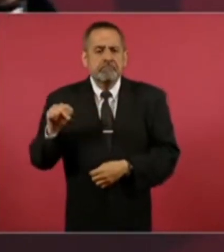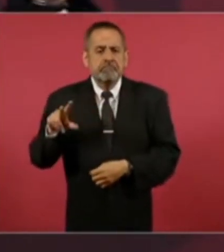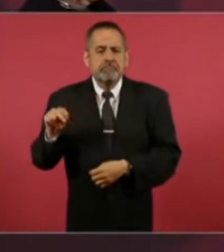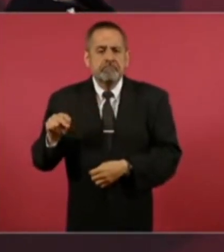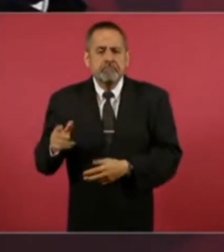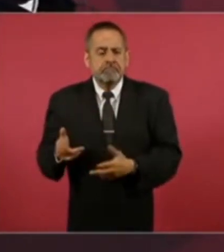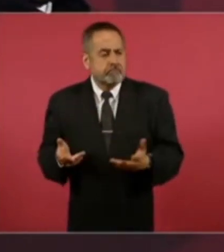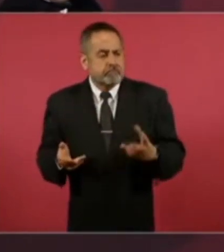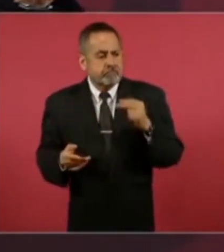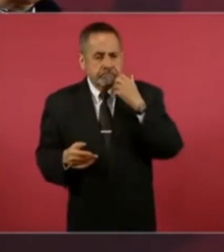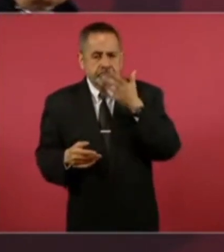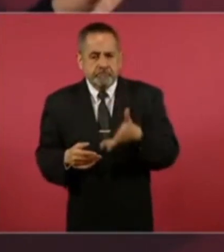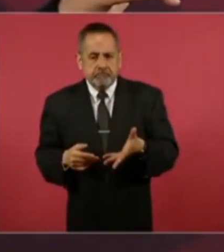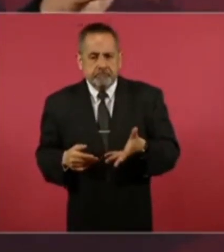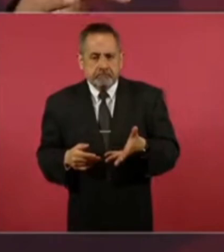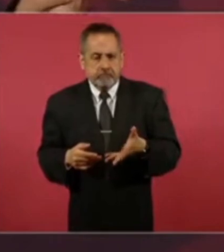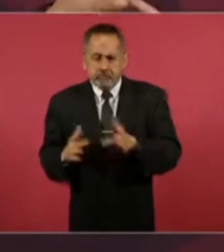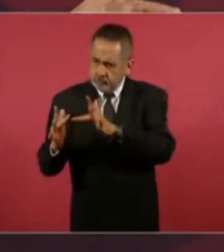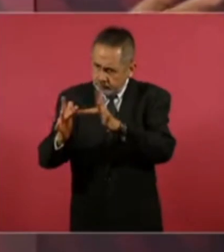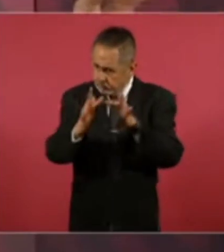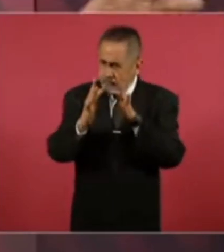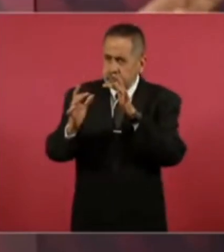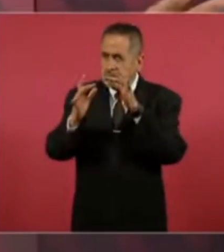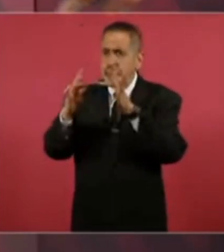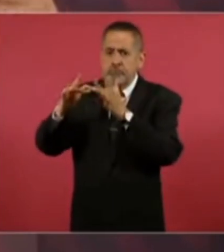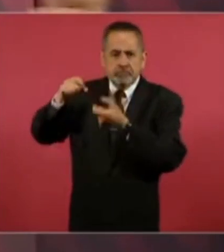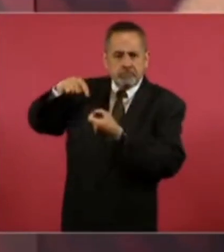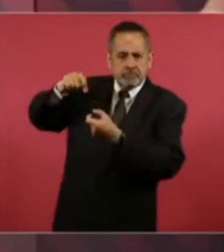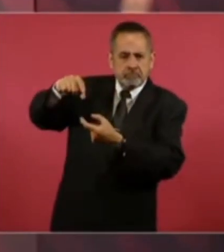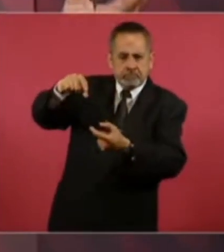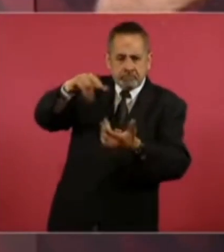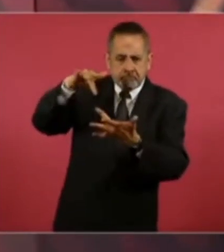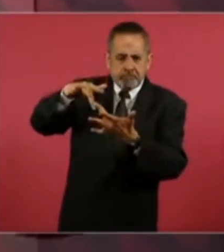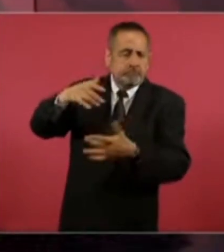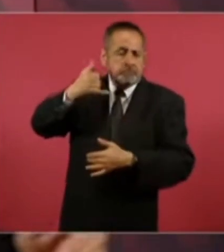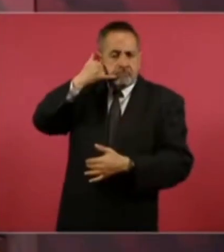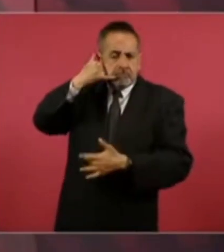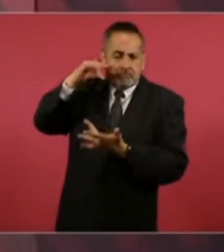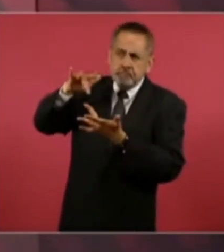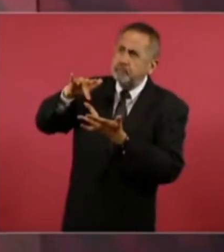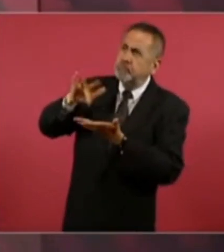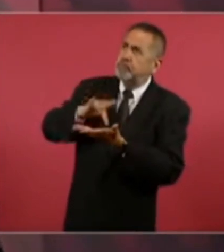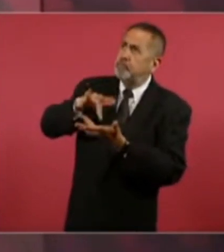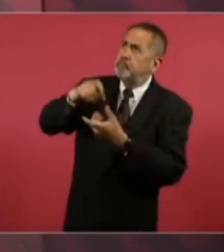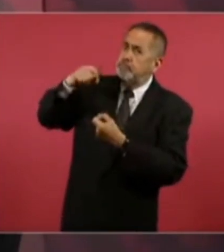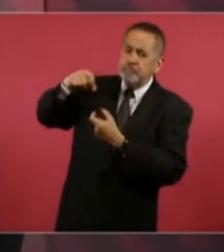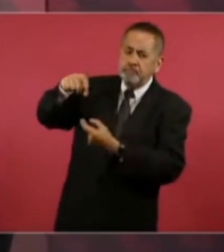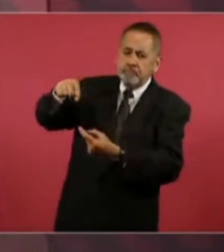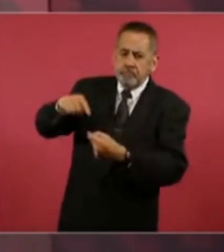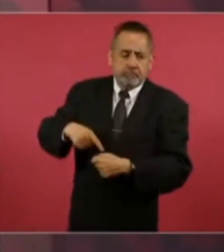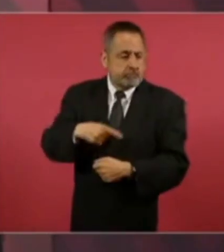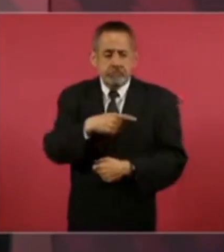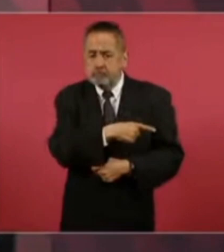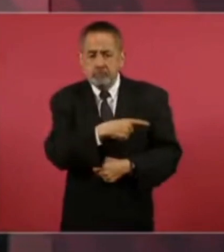que haya comunicación de internet y de telefonía celular. Ustedes